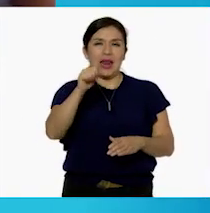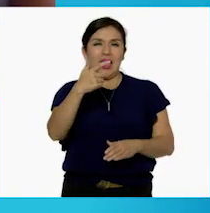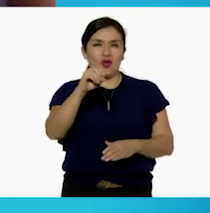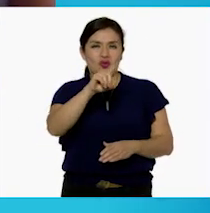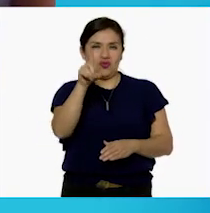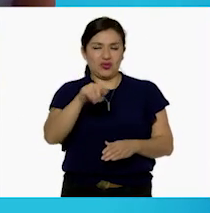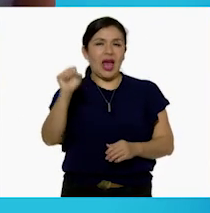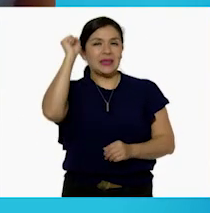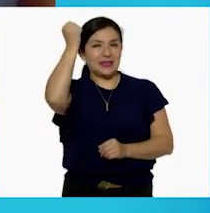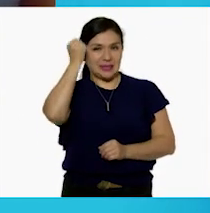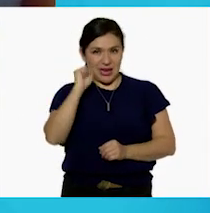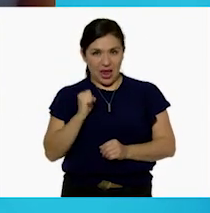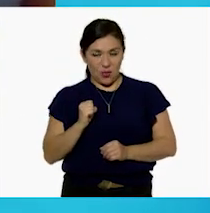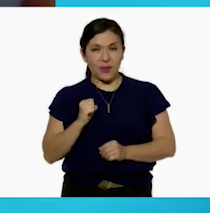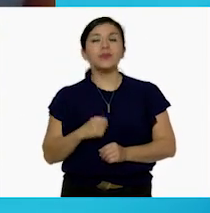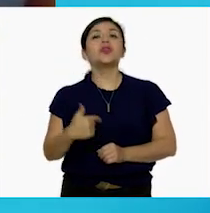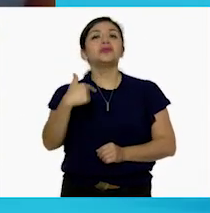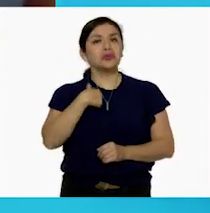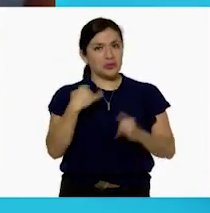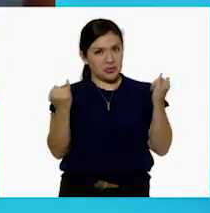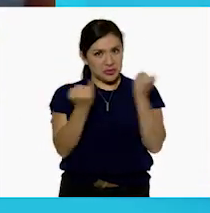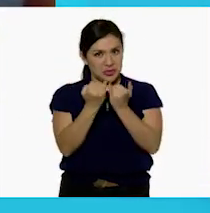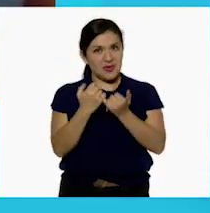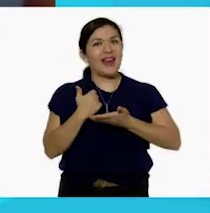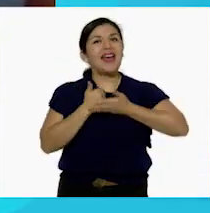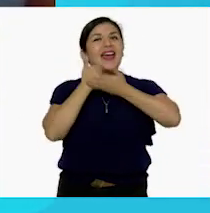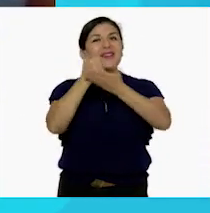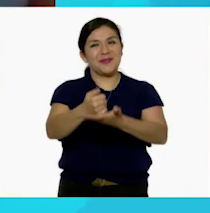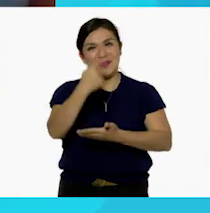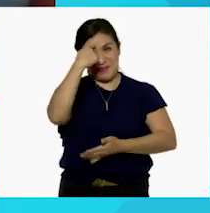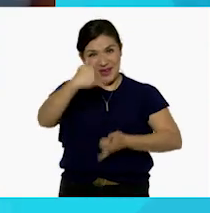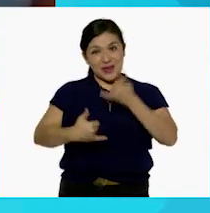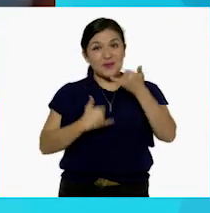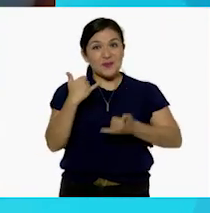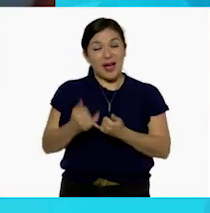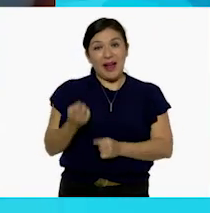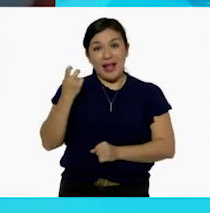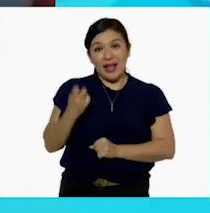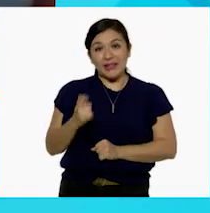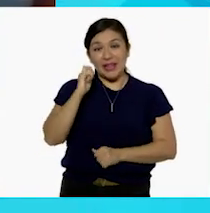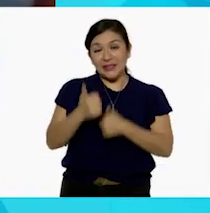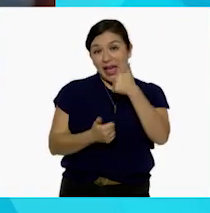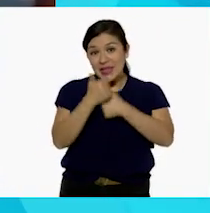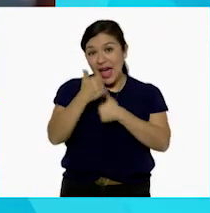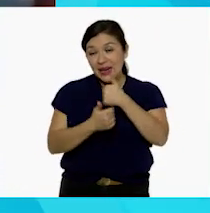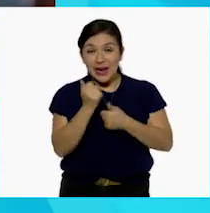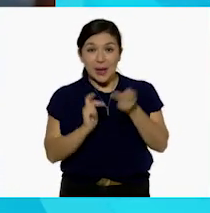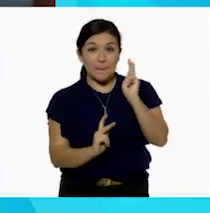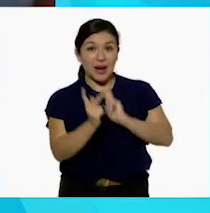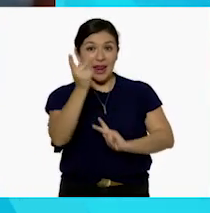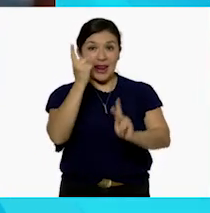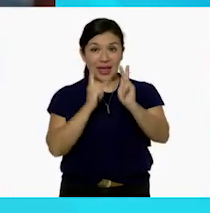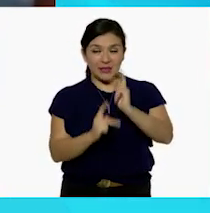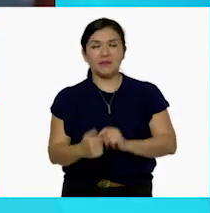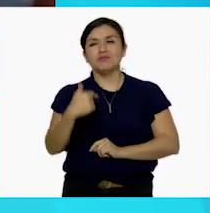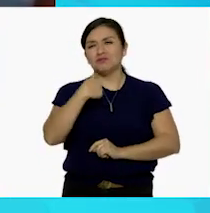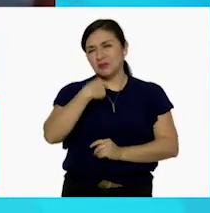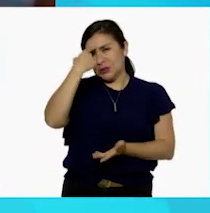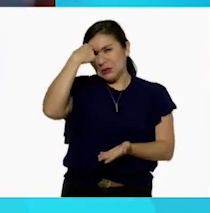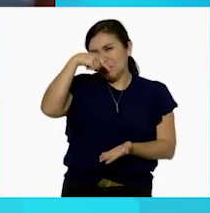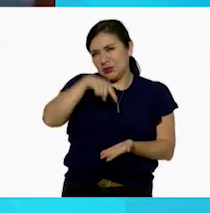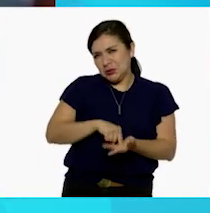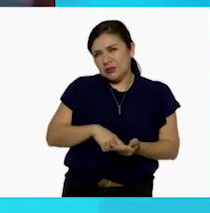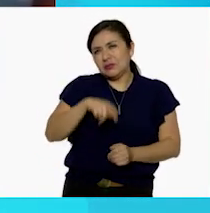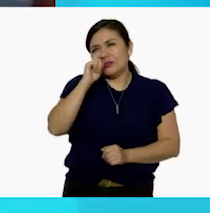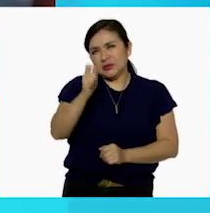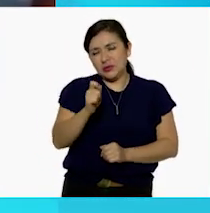Ahome, Sinaloa. Yo también quiero ayudar en este juego de carreras de plantas. Me parece